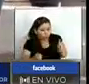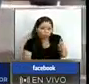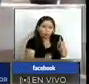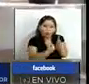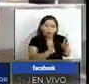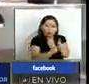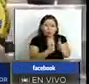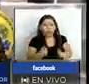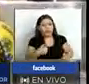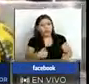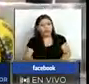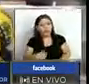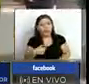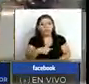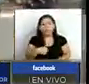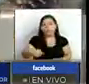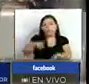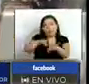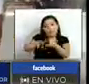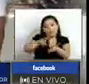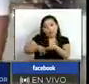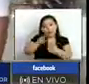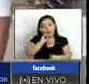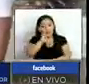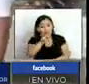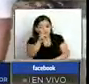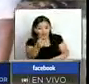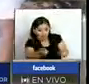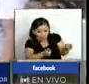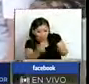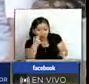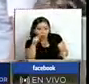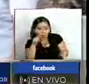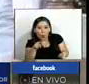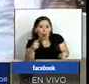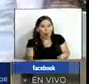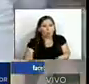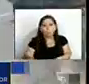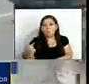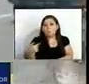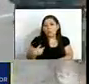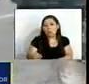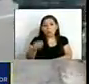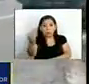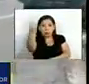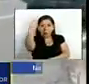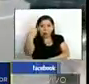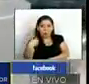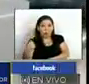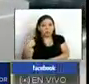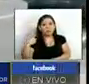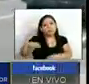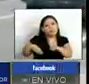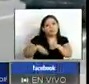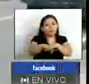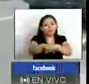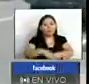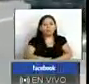de salvamento. De acuerdo a versiones, uno de los vehículos involucrados no respetó la señal de alto.